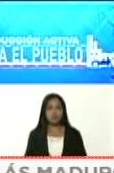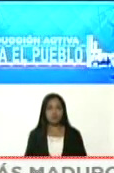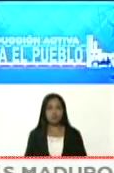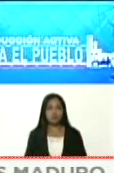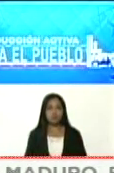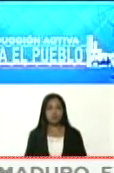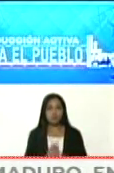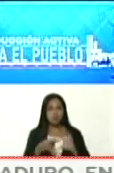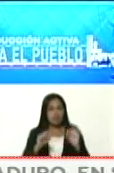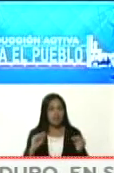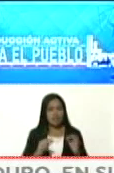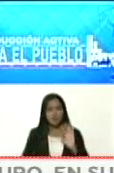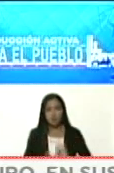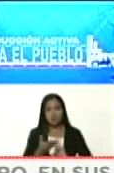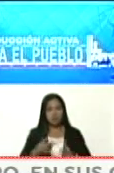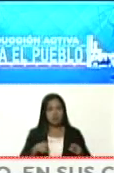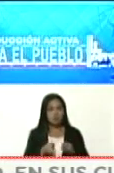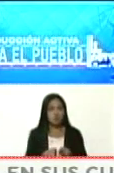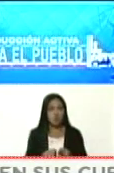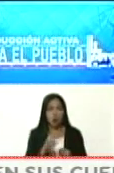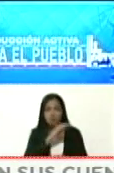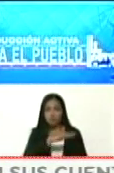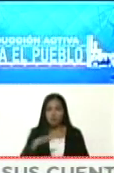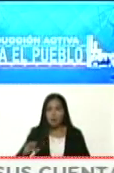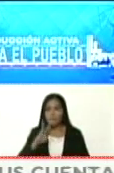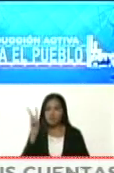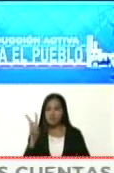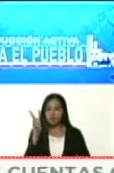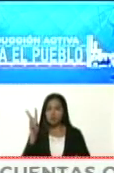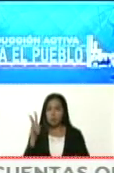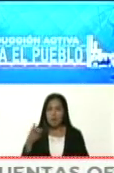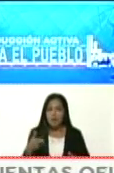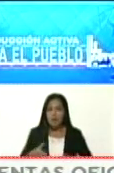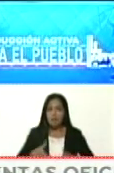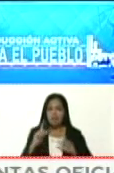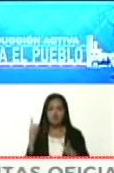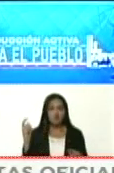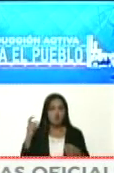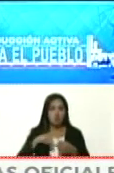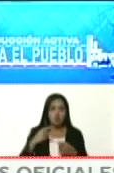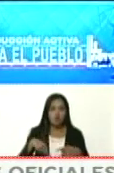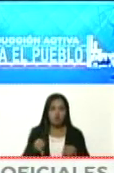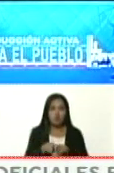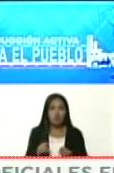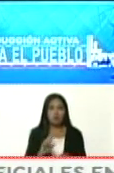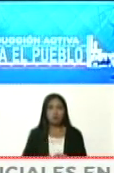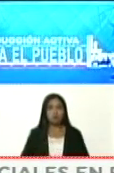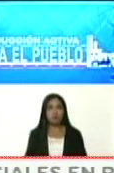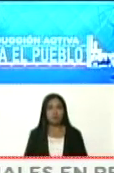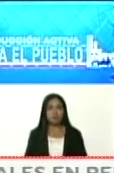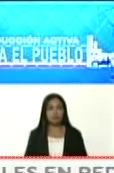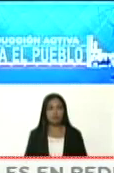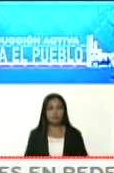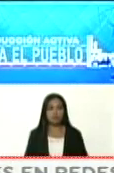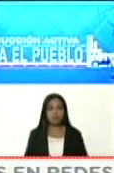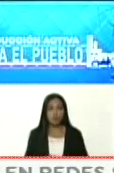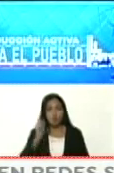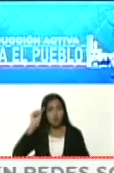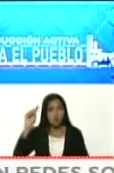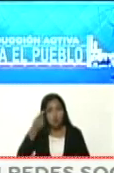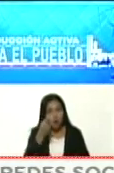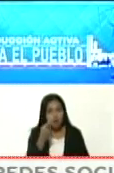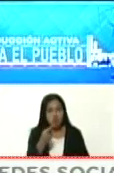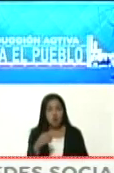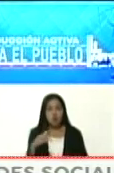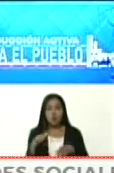cadenando, miren, muy importante, todo el llano venezolano está incorporado. El Guárico,